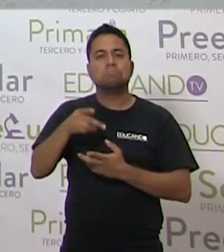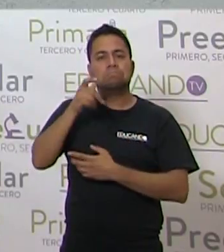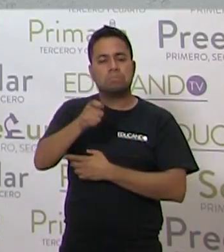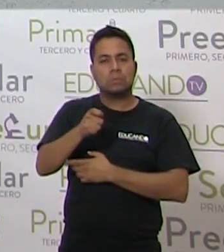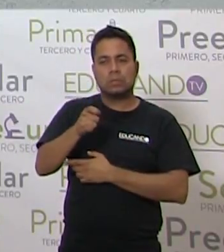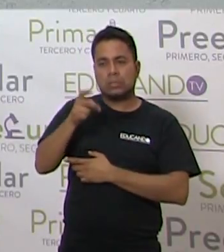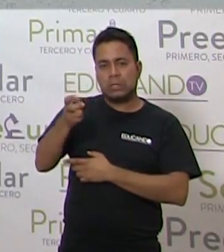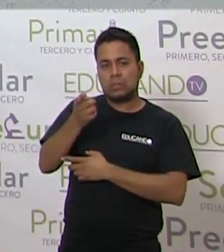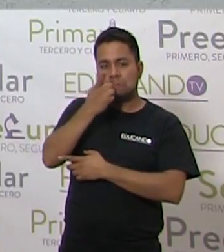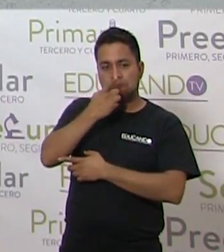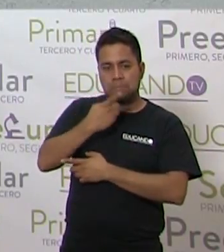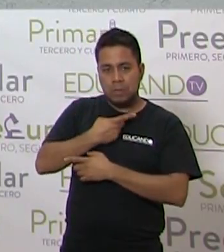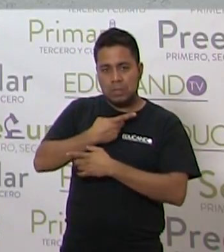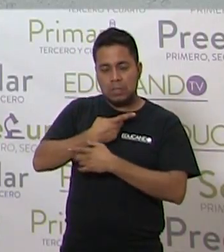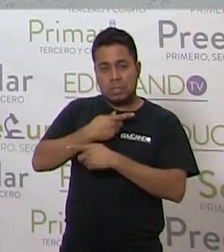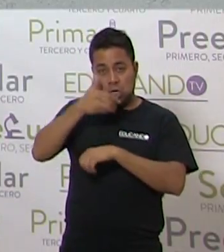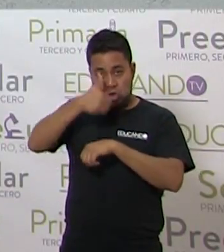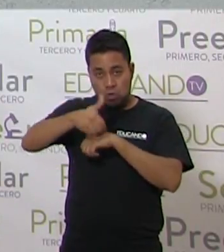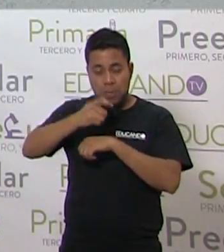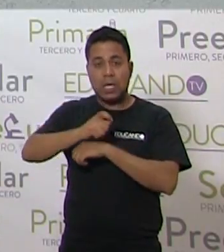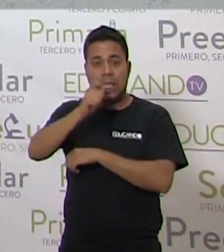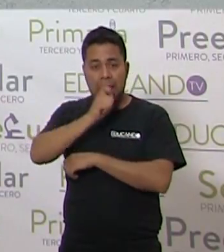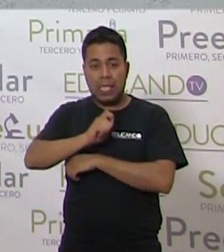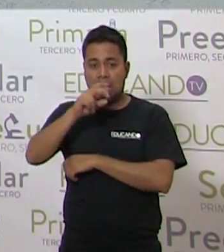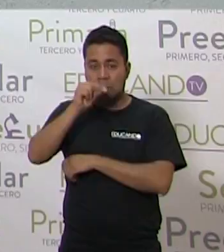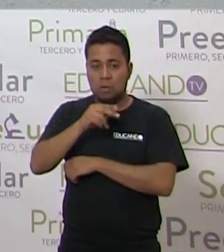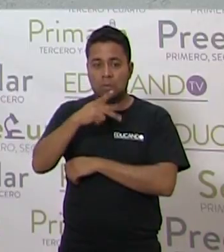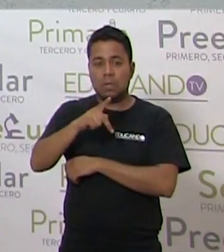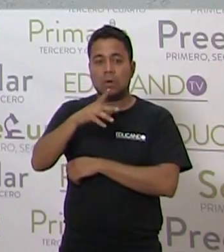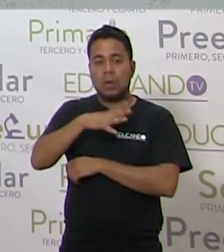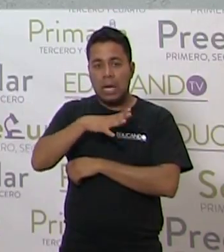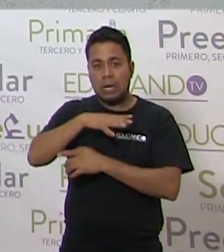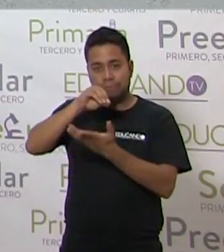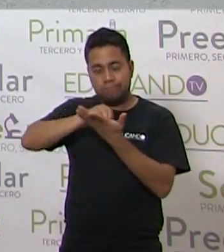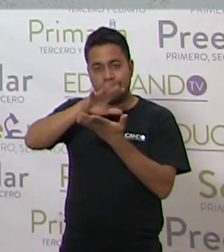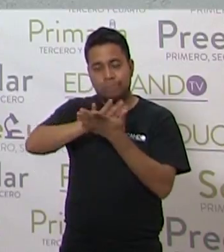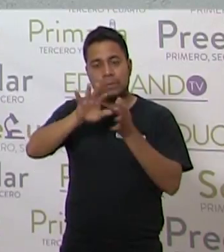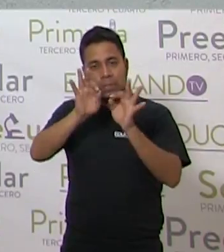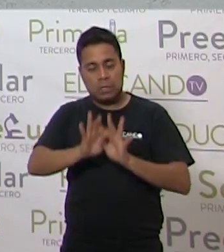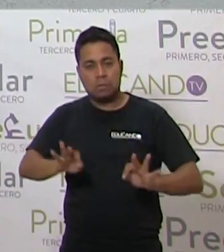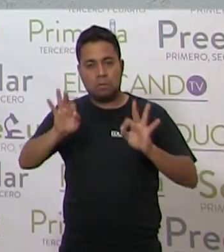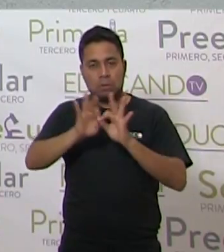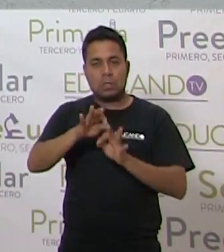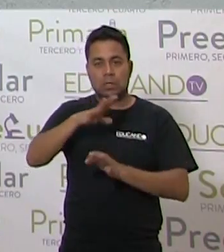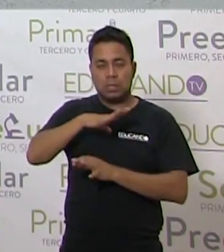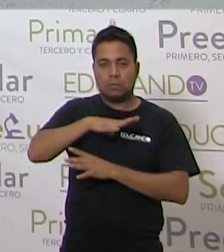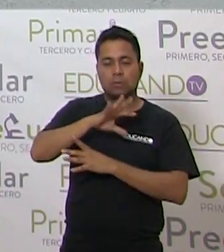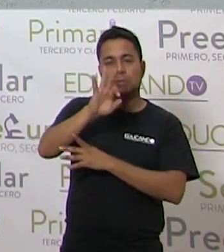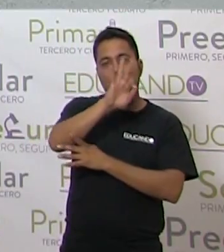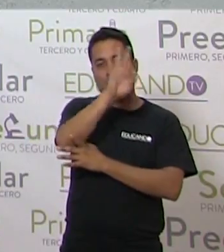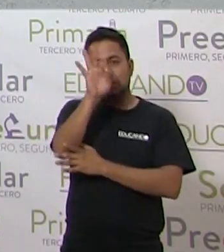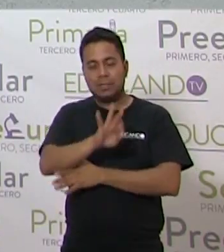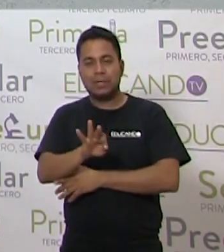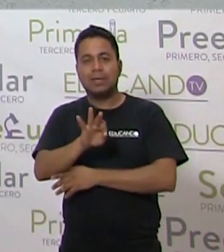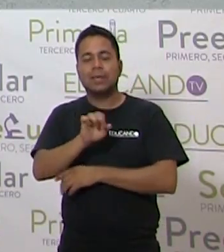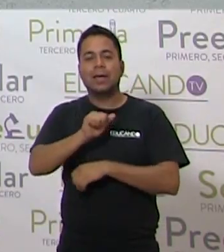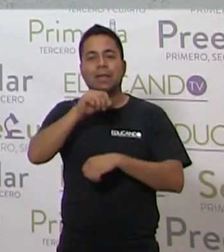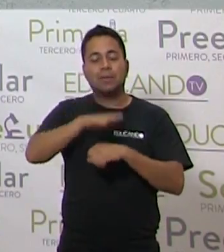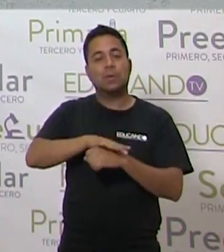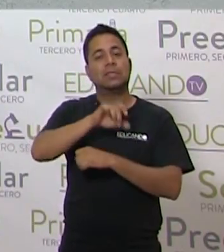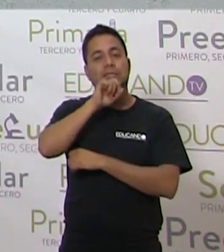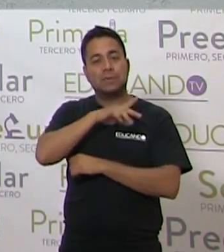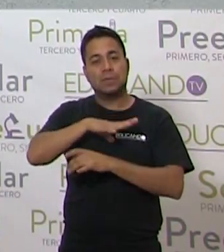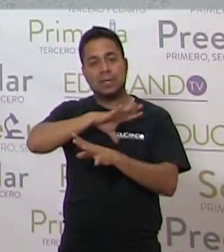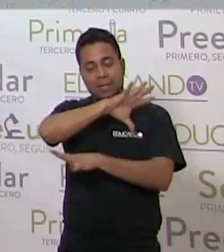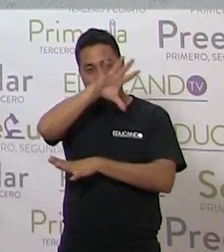especifica una cantidad de paletas Pero tenemos datos importantes tenemos los porcentajes y además tenemos un